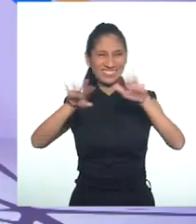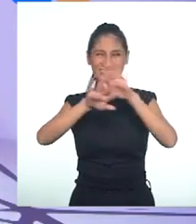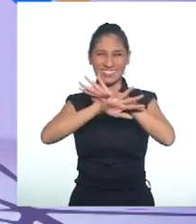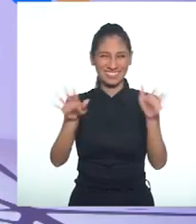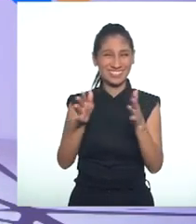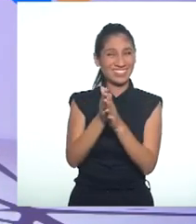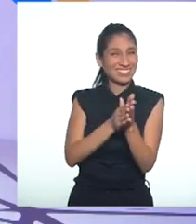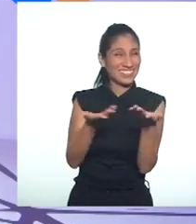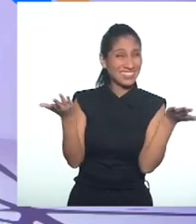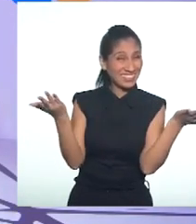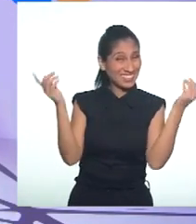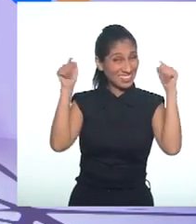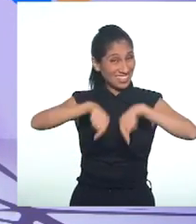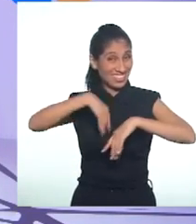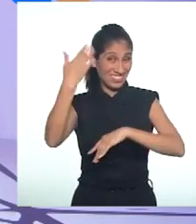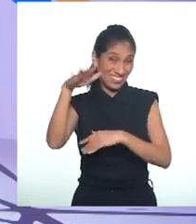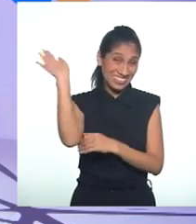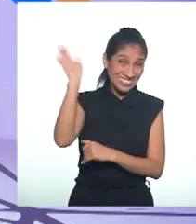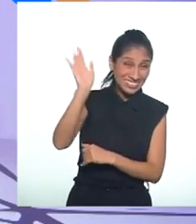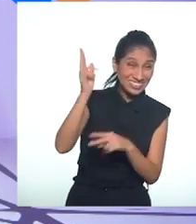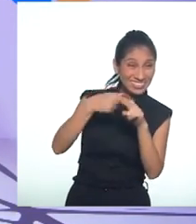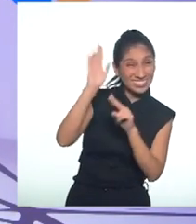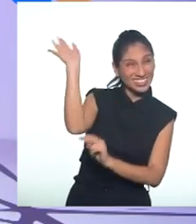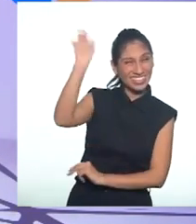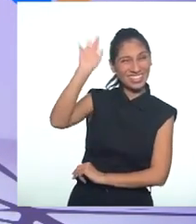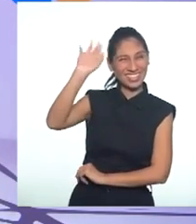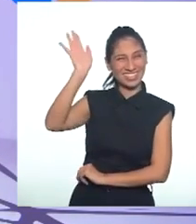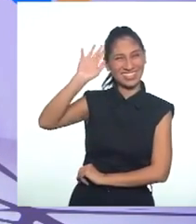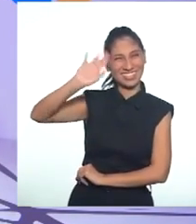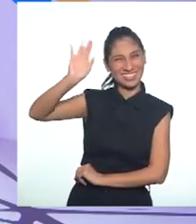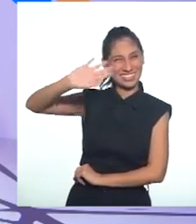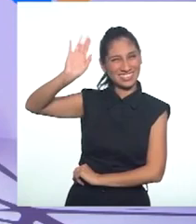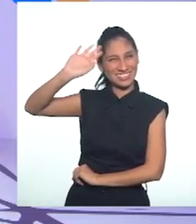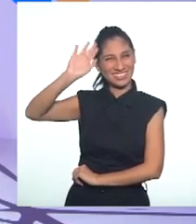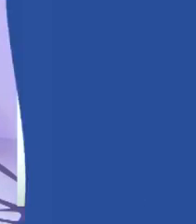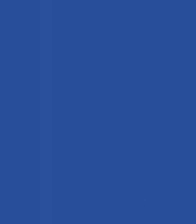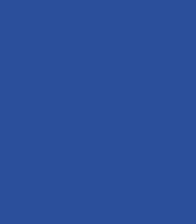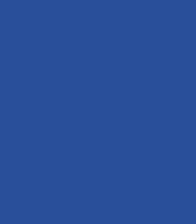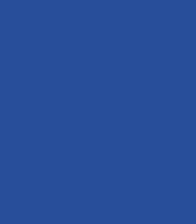Eso fue todo por hoy, chicas y chicos. Ya nos vemos pronto. ¡Chao, chao!